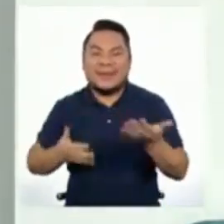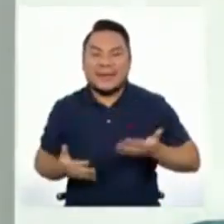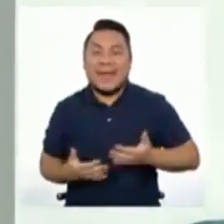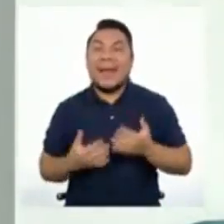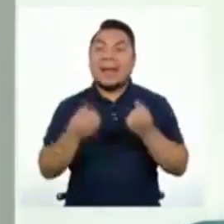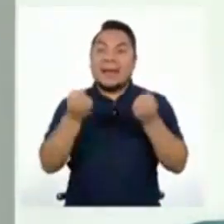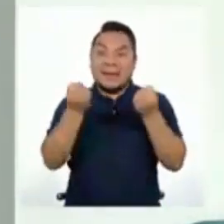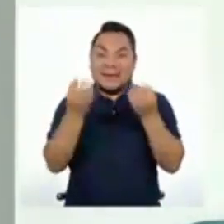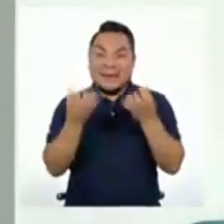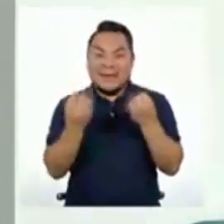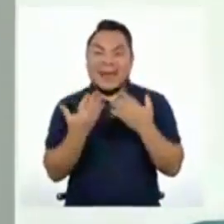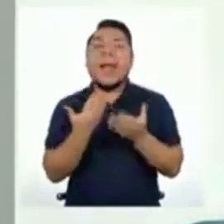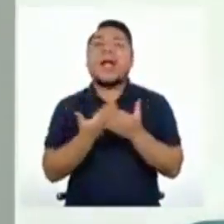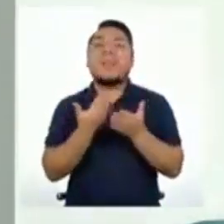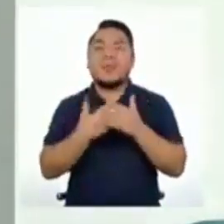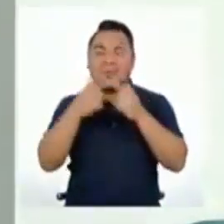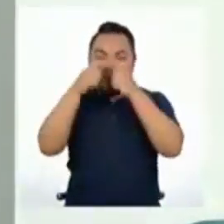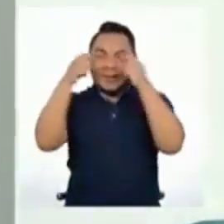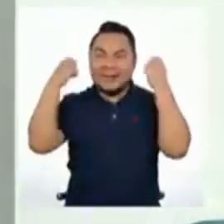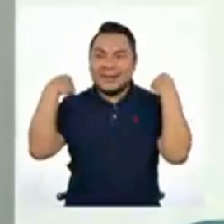¡Muy bien!